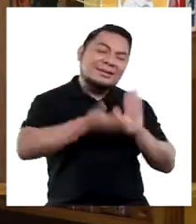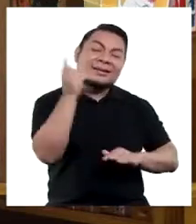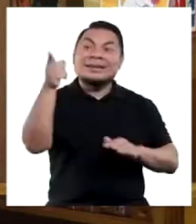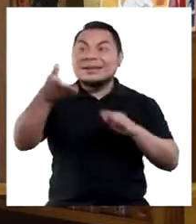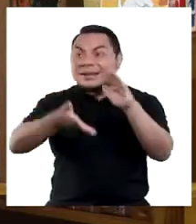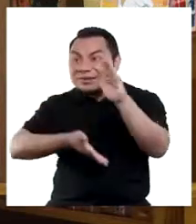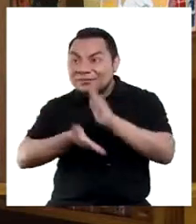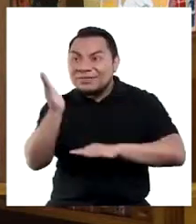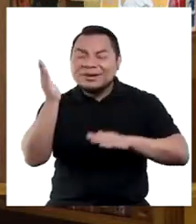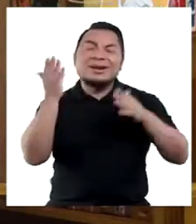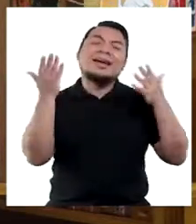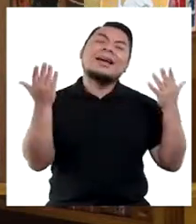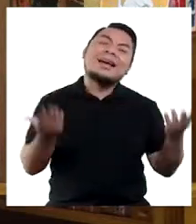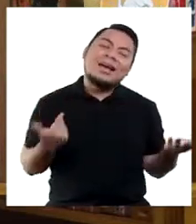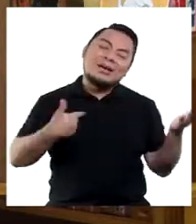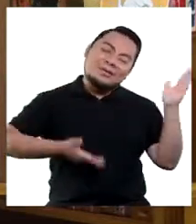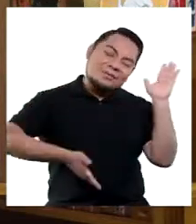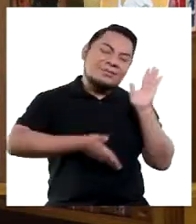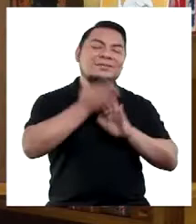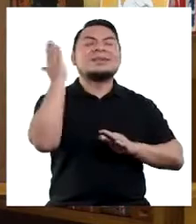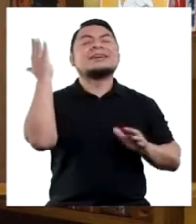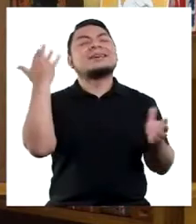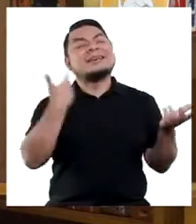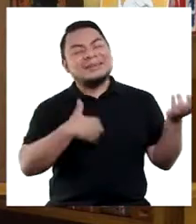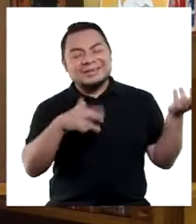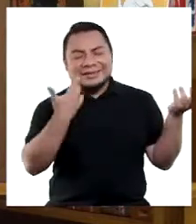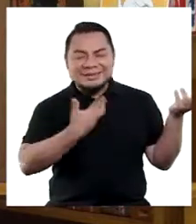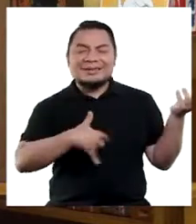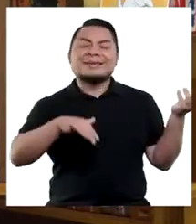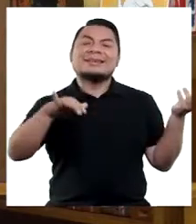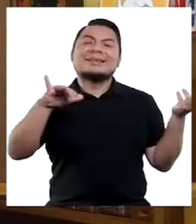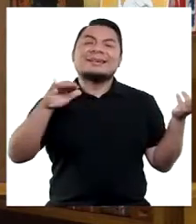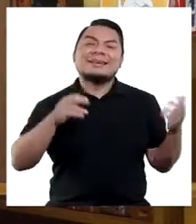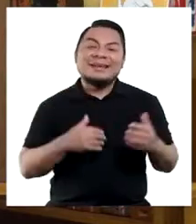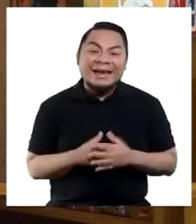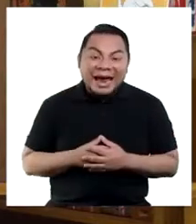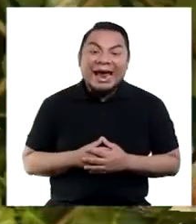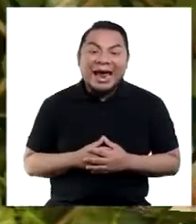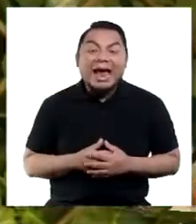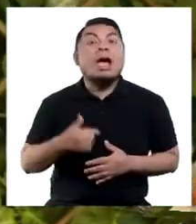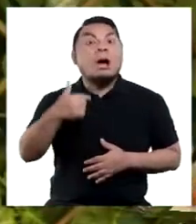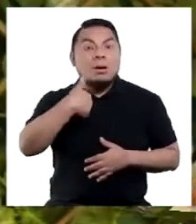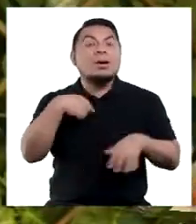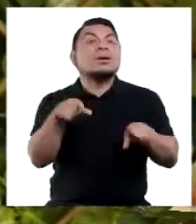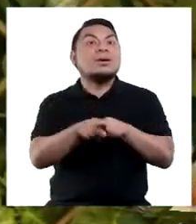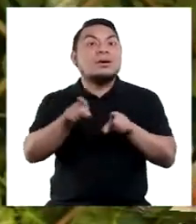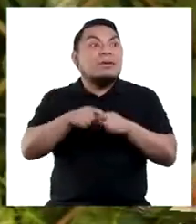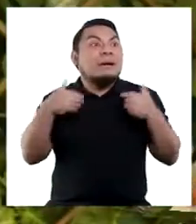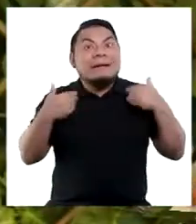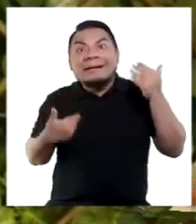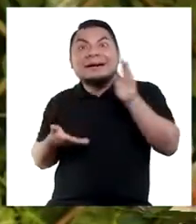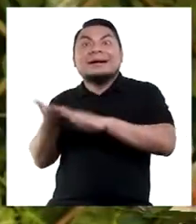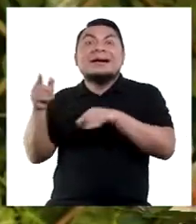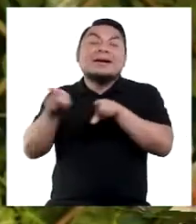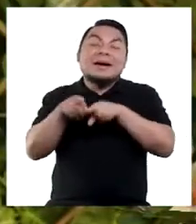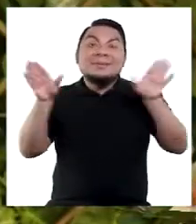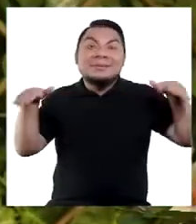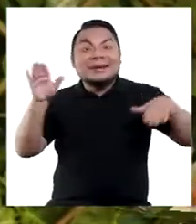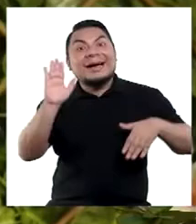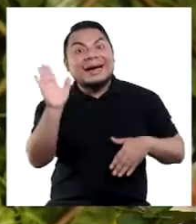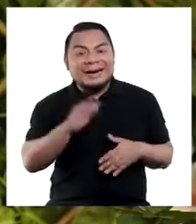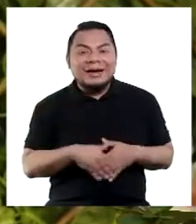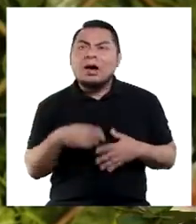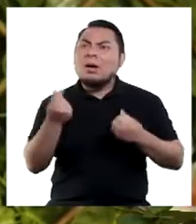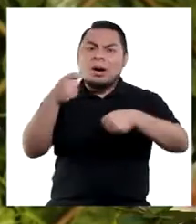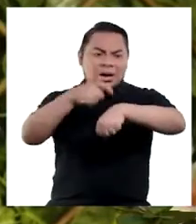ya se va ya me voy ya se fue ya mansur y yo también ya me tengo